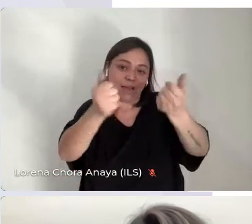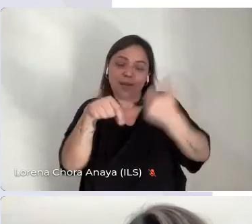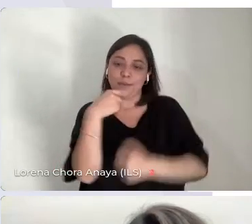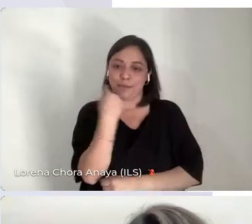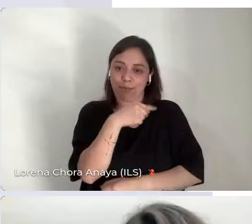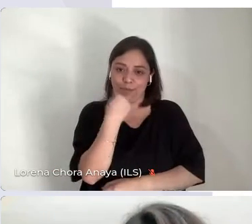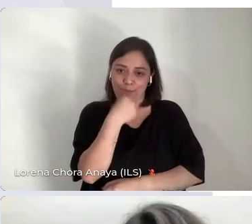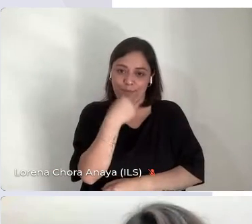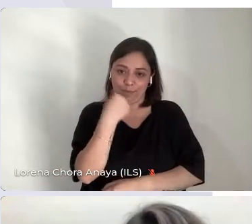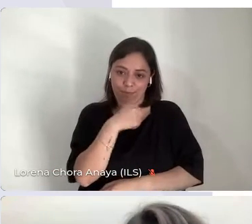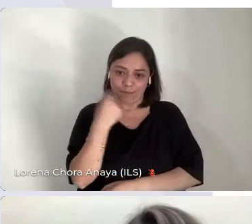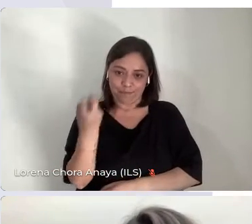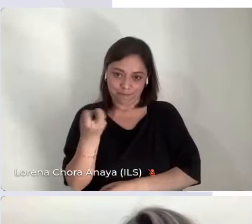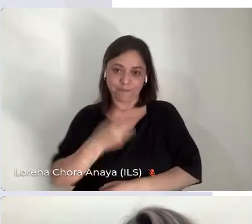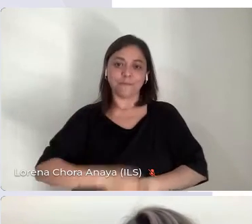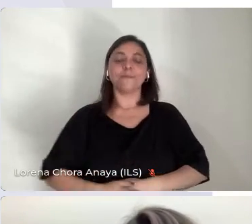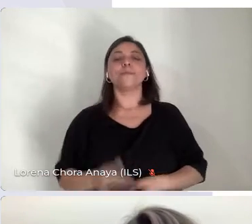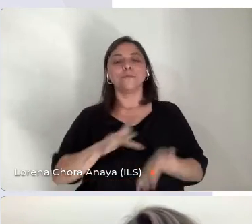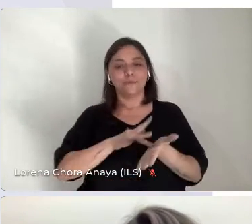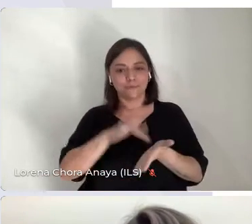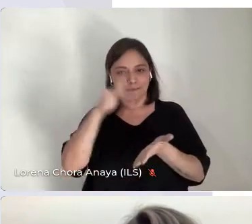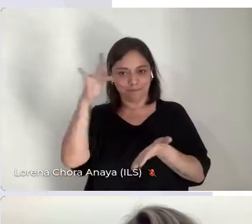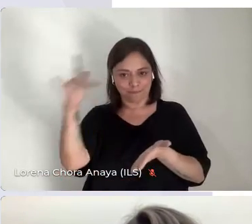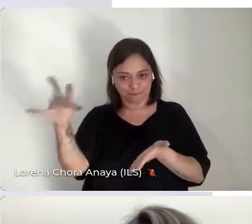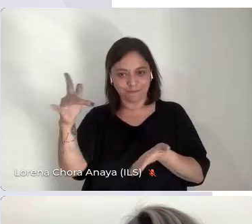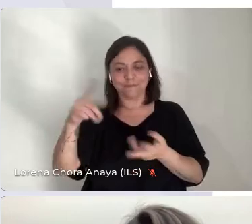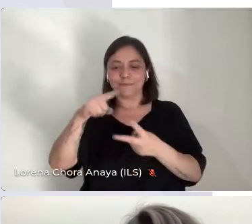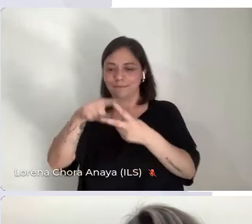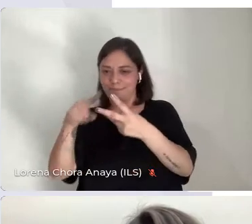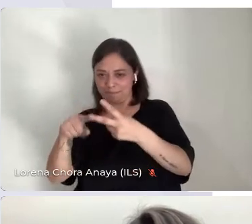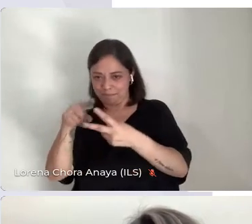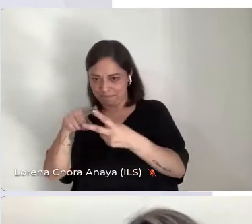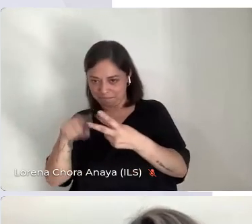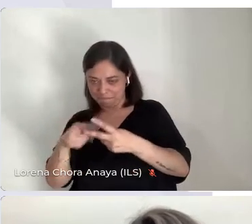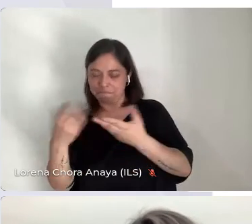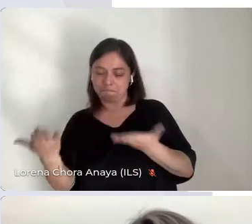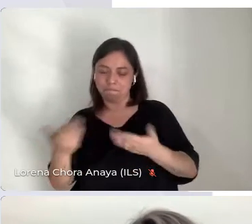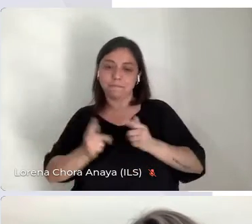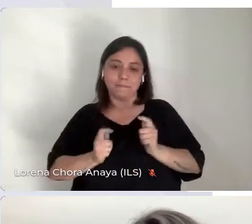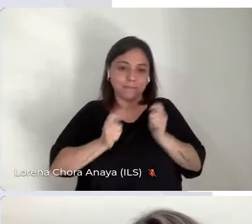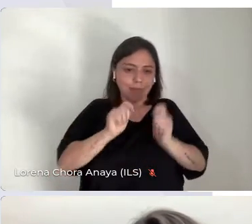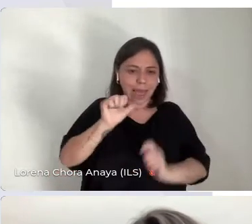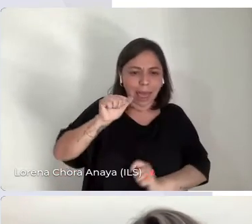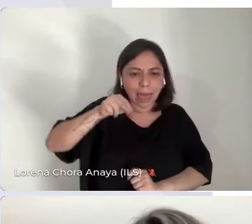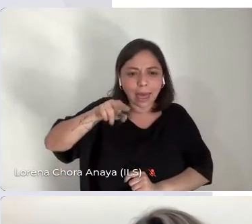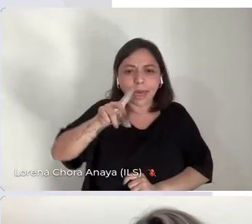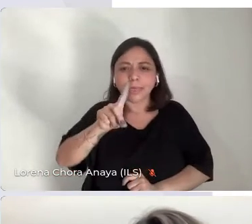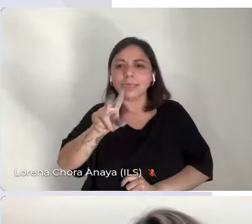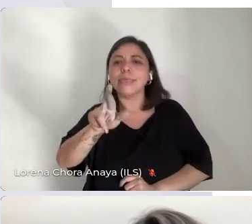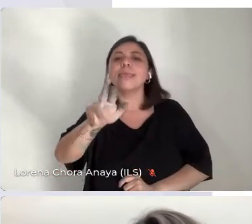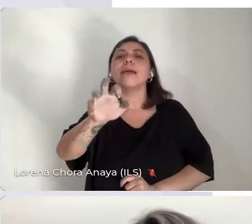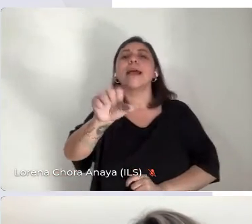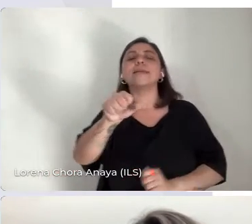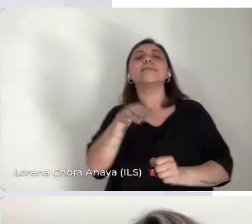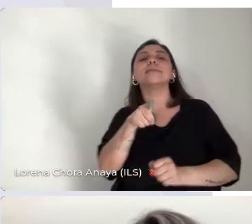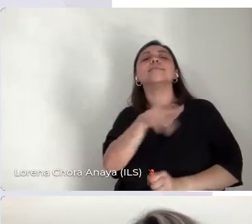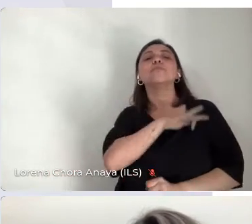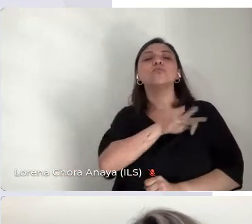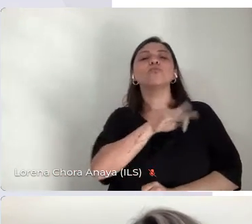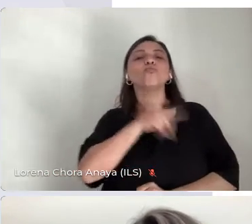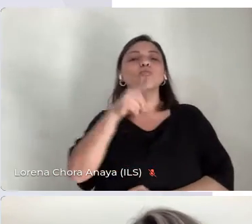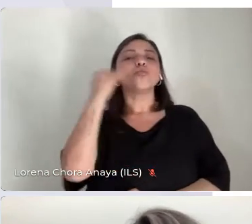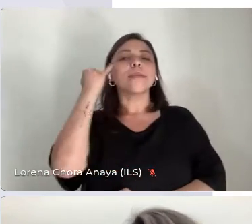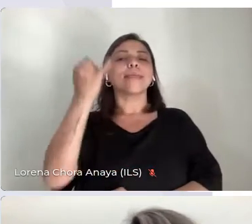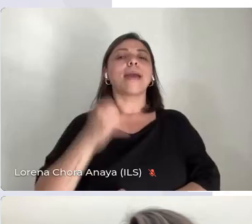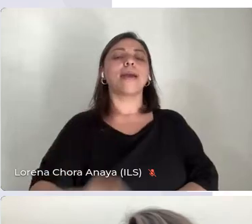Muchas gracias. Ya tenemos los egos y los propósitos no claros. Andrés, ¿qué podemos sumar a estos Sí, puntos? gracias.